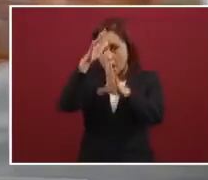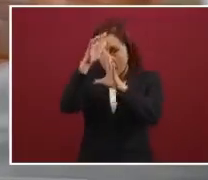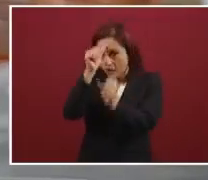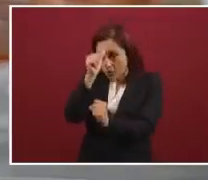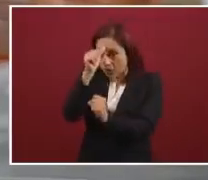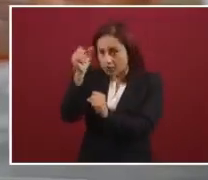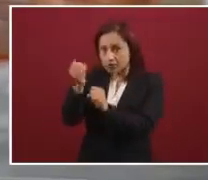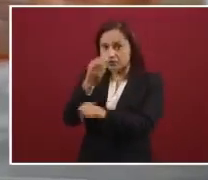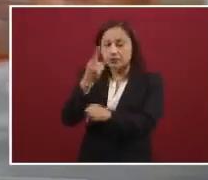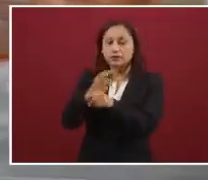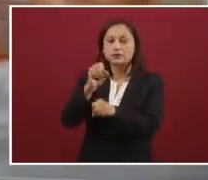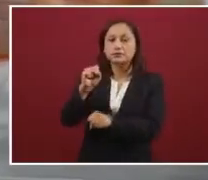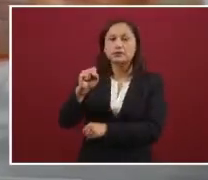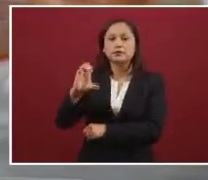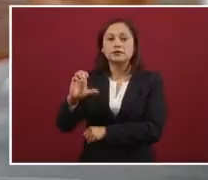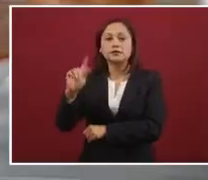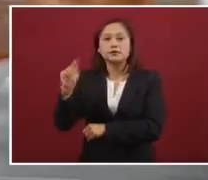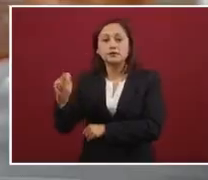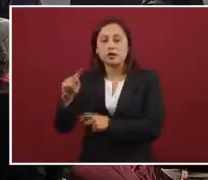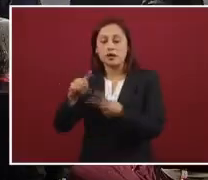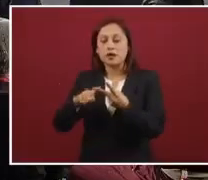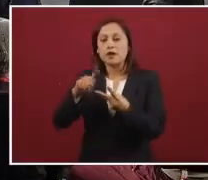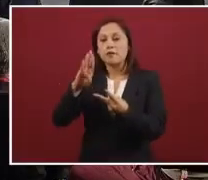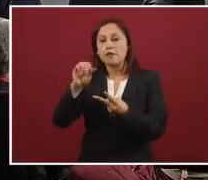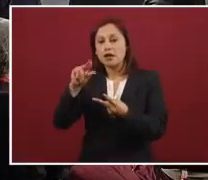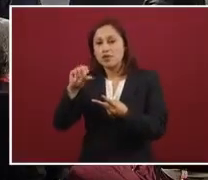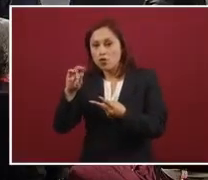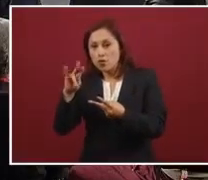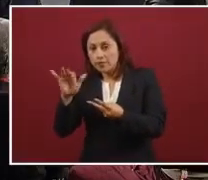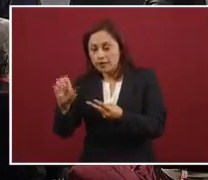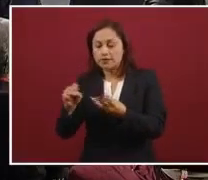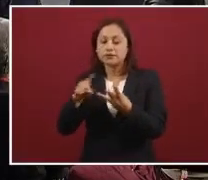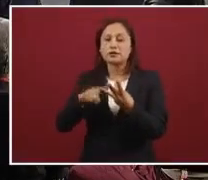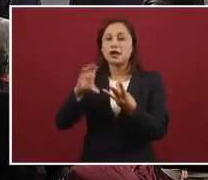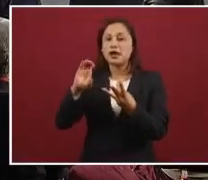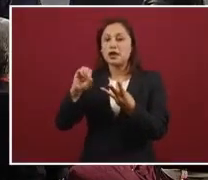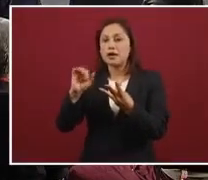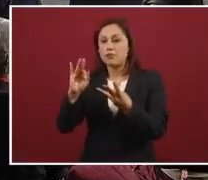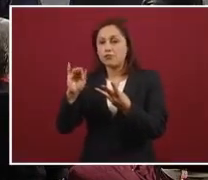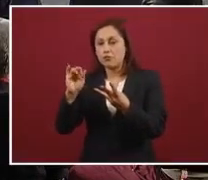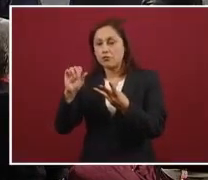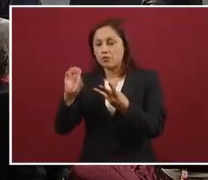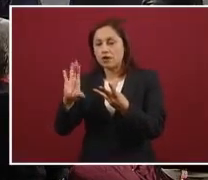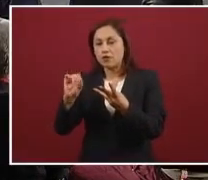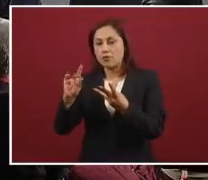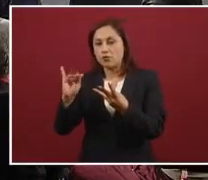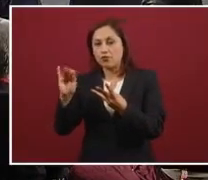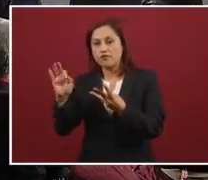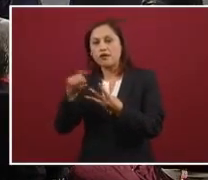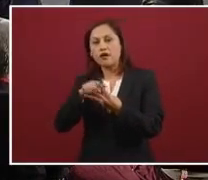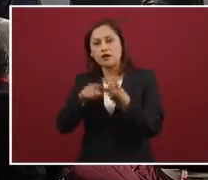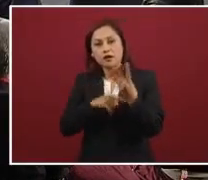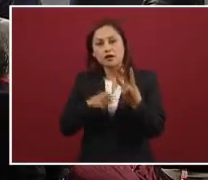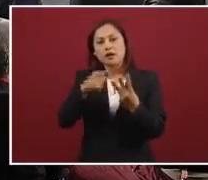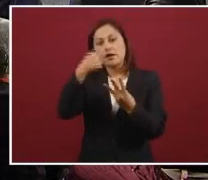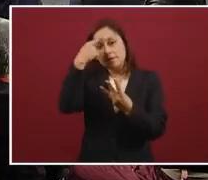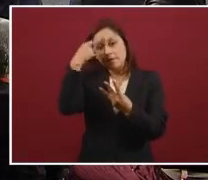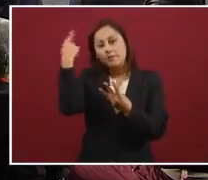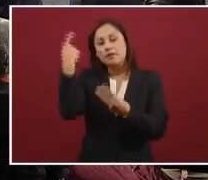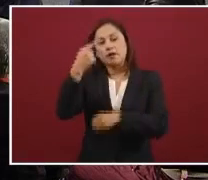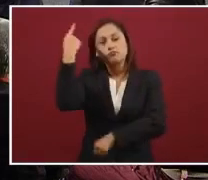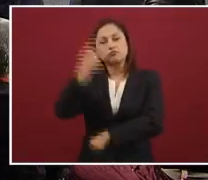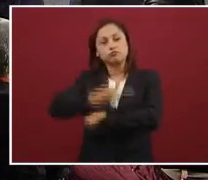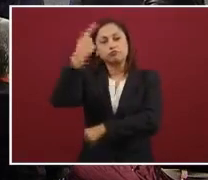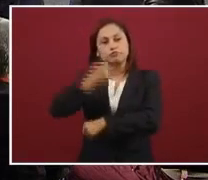Comunicaciones y Transportes, Banobras y Capufe para que los sonorenses no paguen casetas y que sean libres, que sea